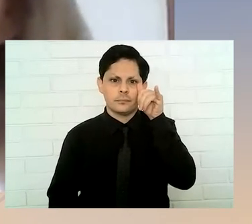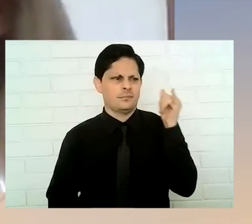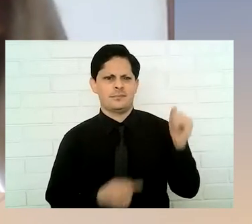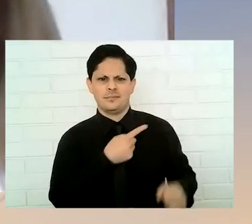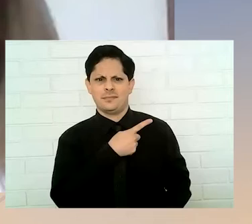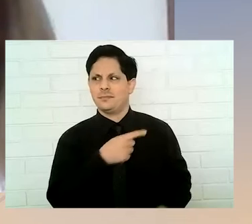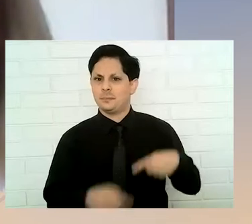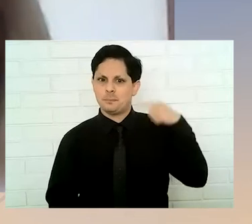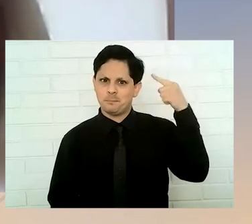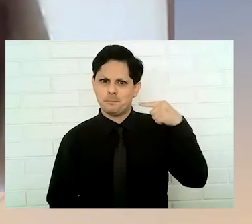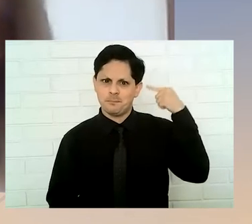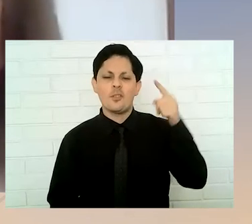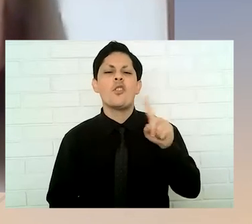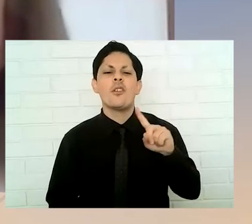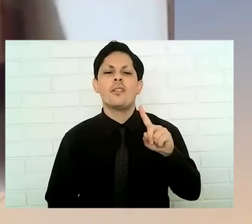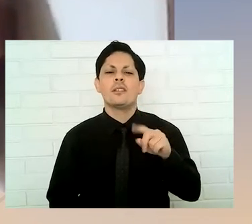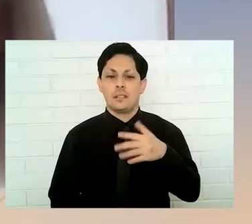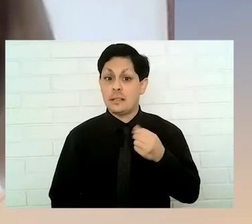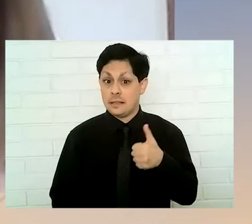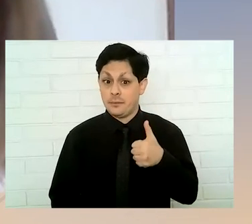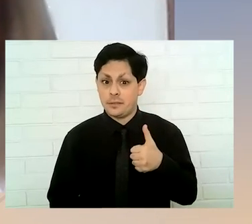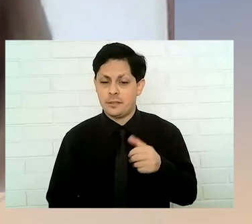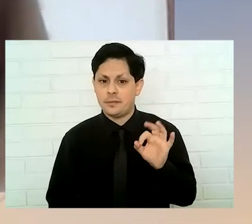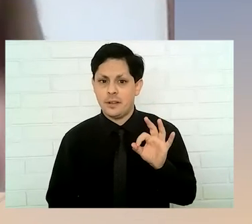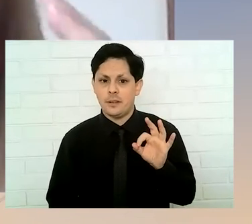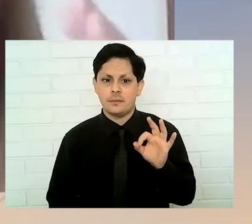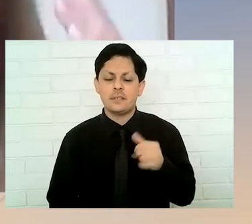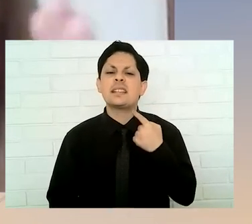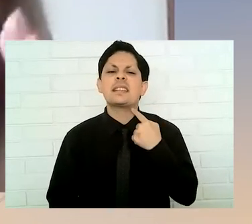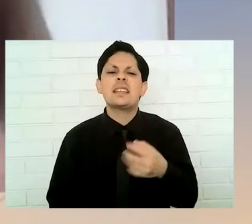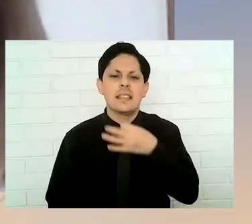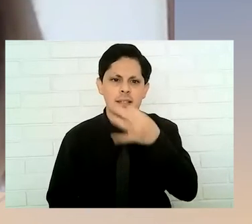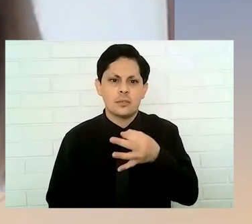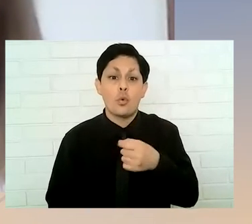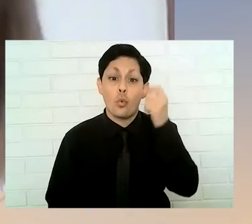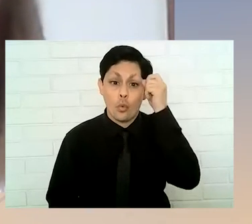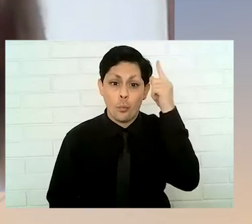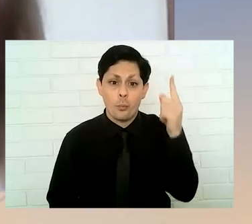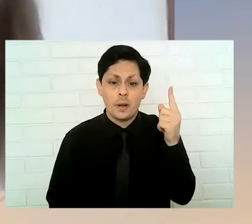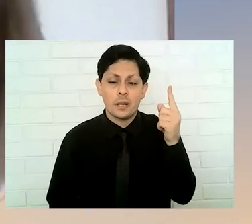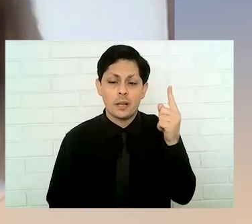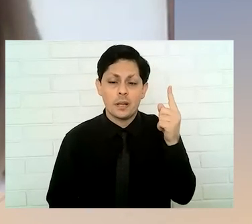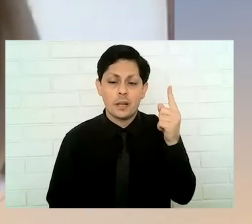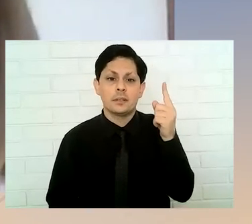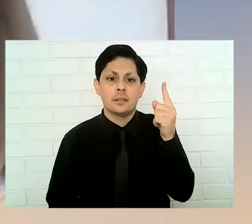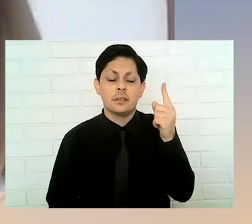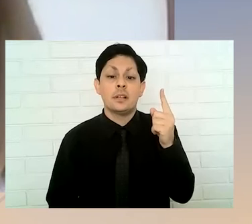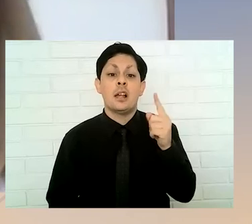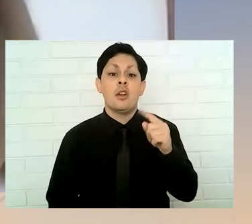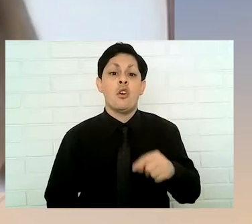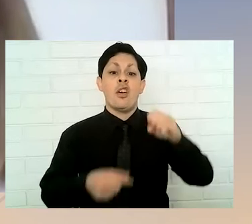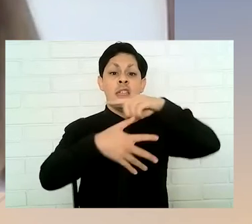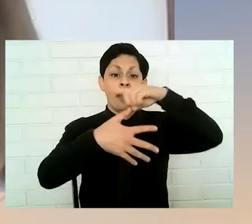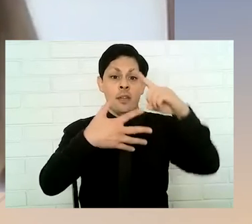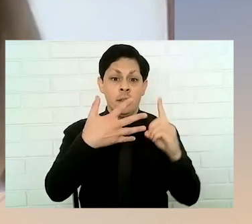pero efectivamente funcionaba. Entonces, ¿qué es lo que quiero decir? Cuando uno comprende realmente que lo diverso es solo